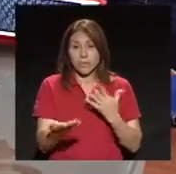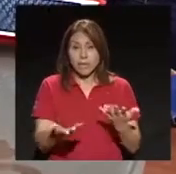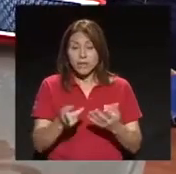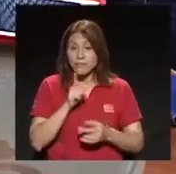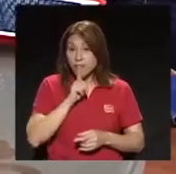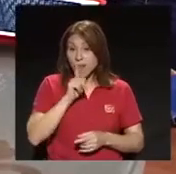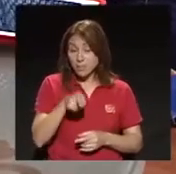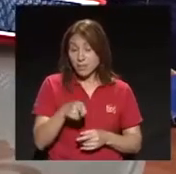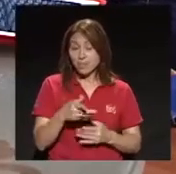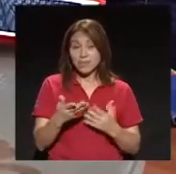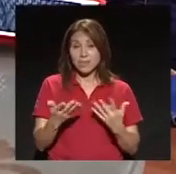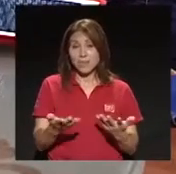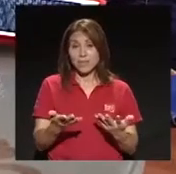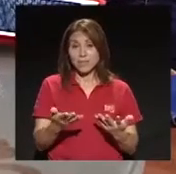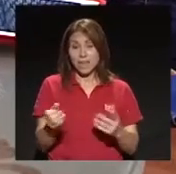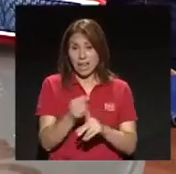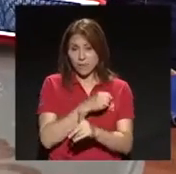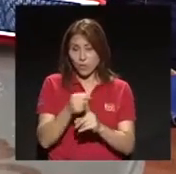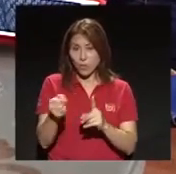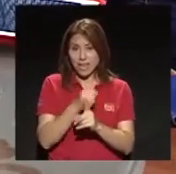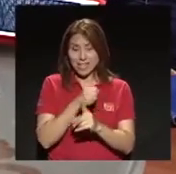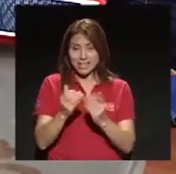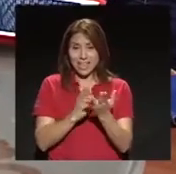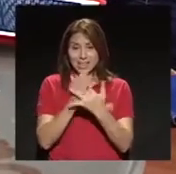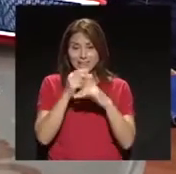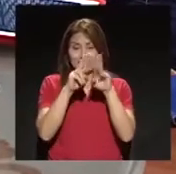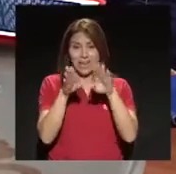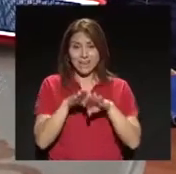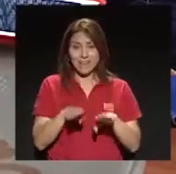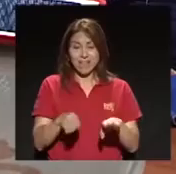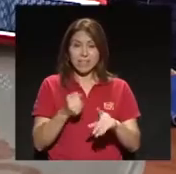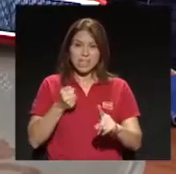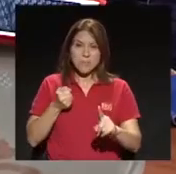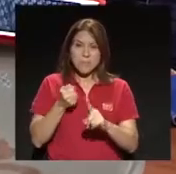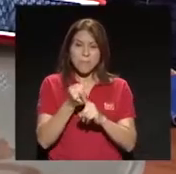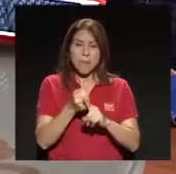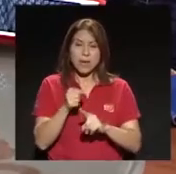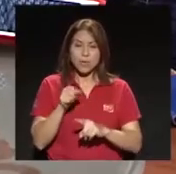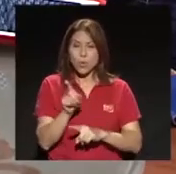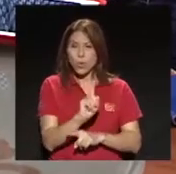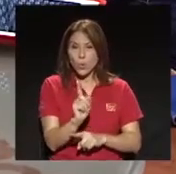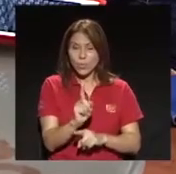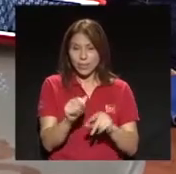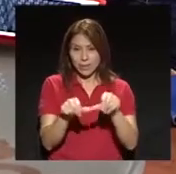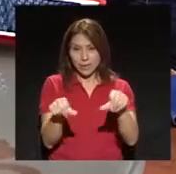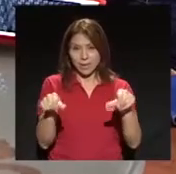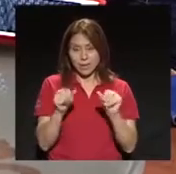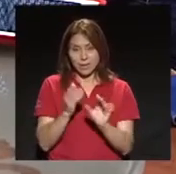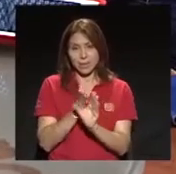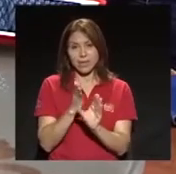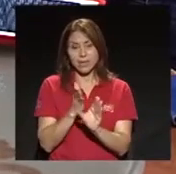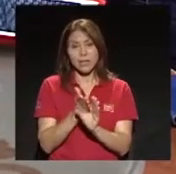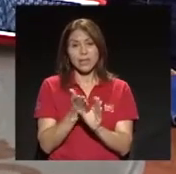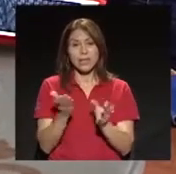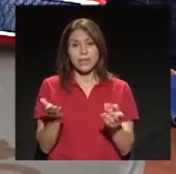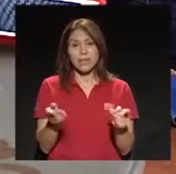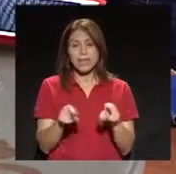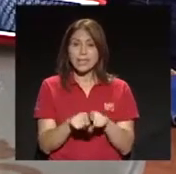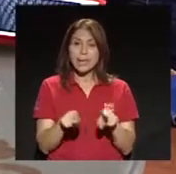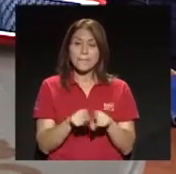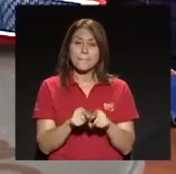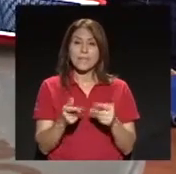impacto más grande de la violencia en la red es en la parte psicológica, ¿verdad?